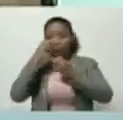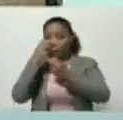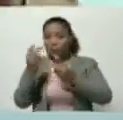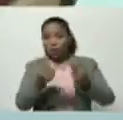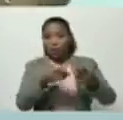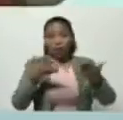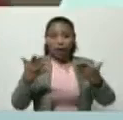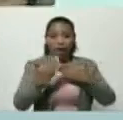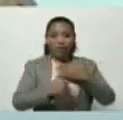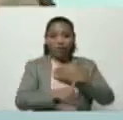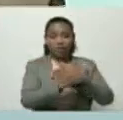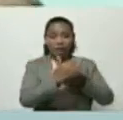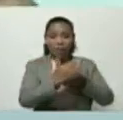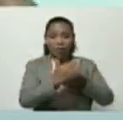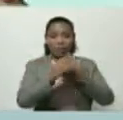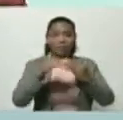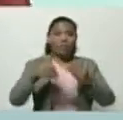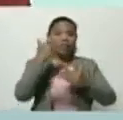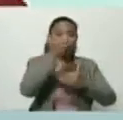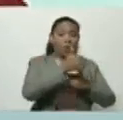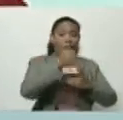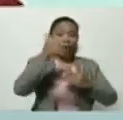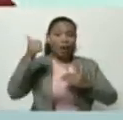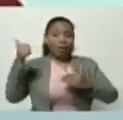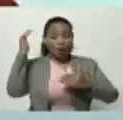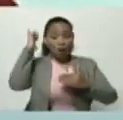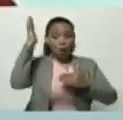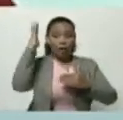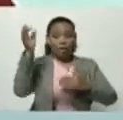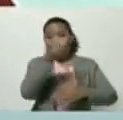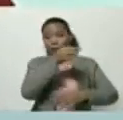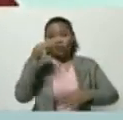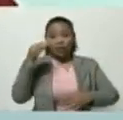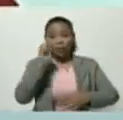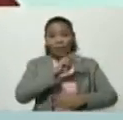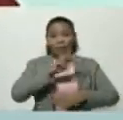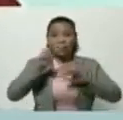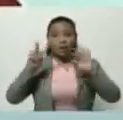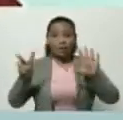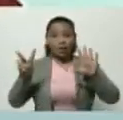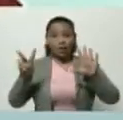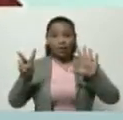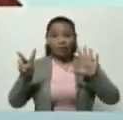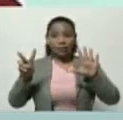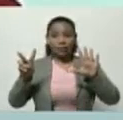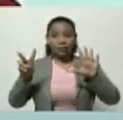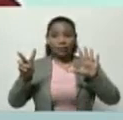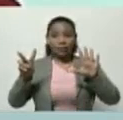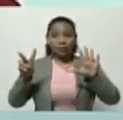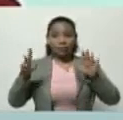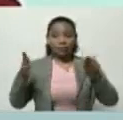que avancemos. Después de esta jornada extraordinaria del 27